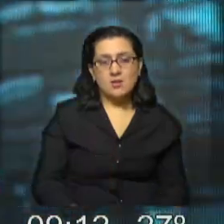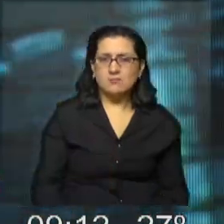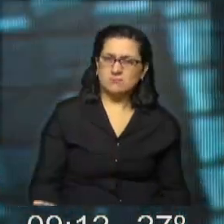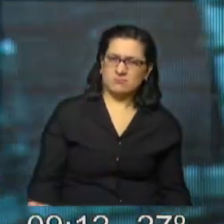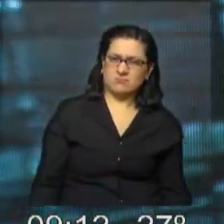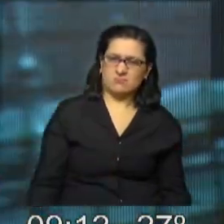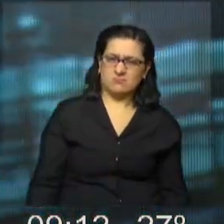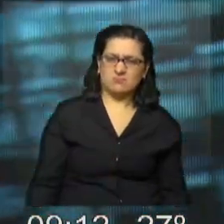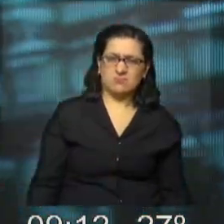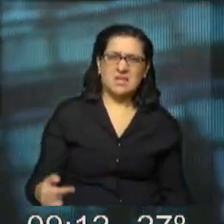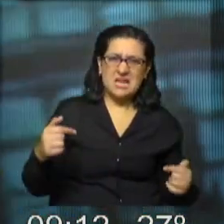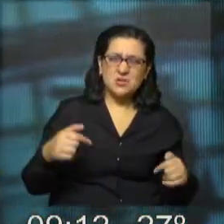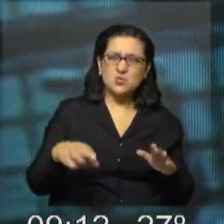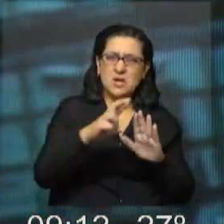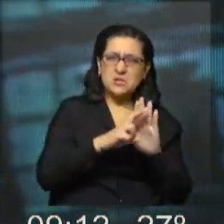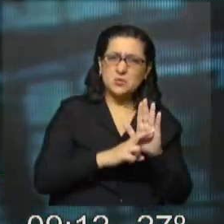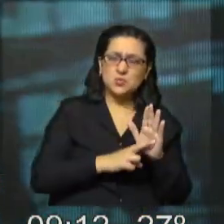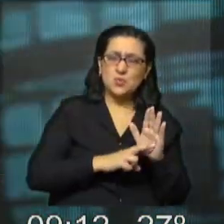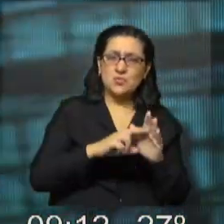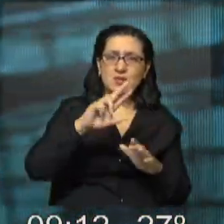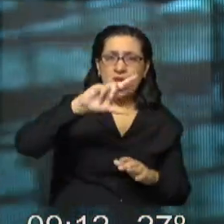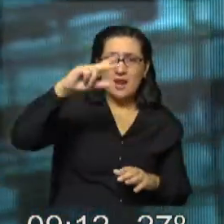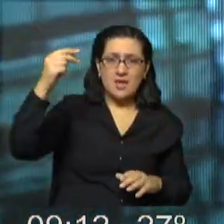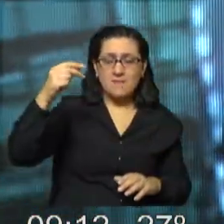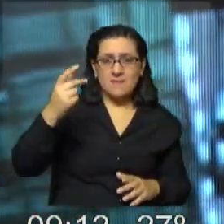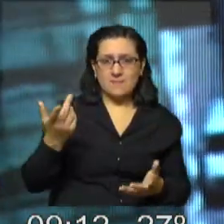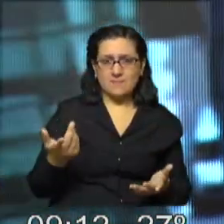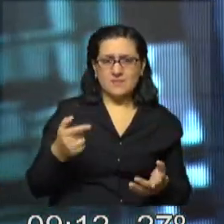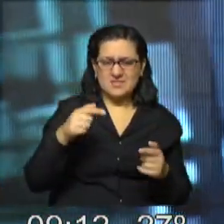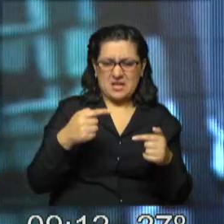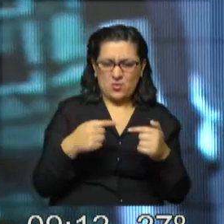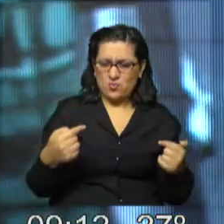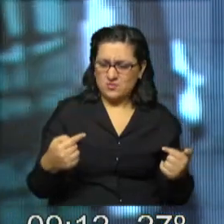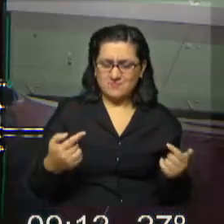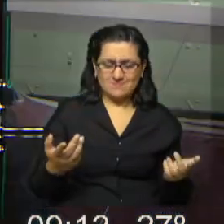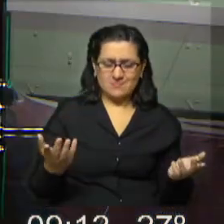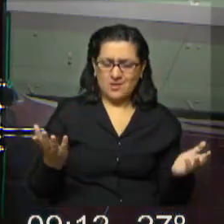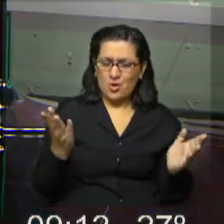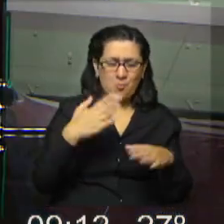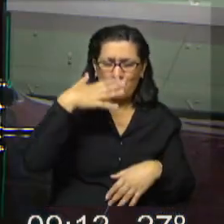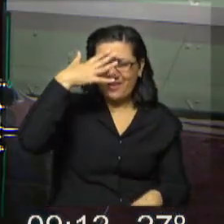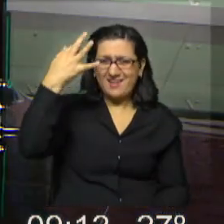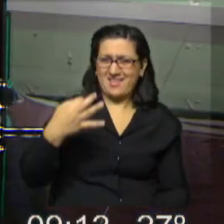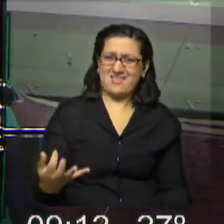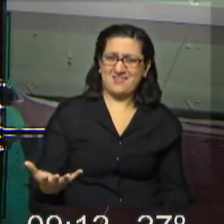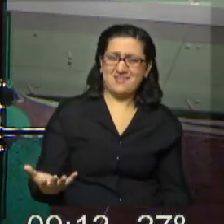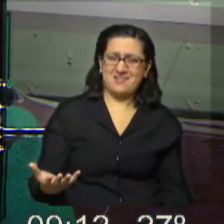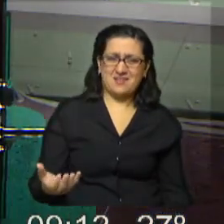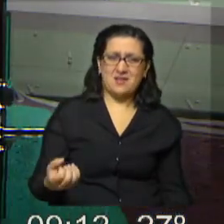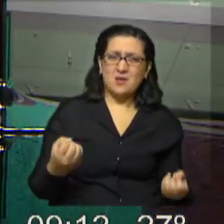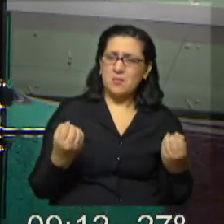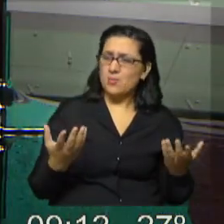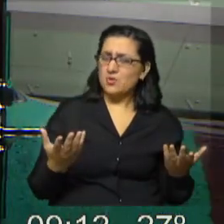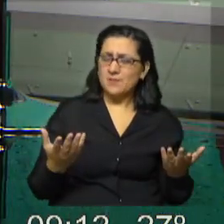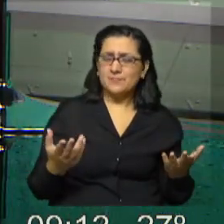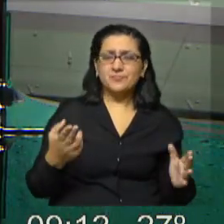increíble. Esto es una resolución de la ANEP que después secundaria la empieza a aplicar. Son esas cosas que uno no puede creer, ¿no? Porque